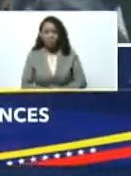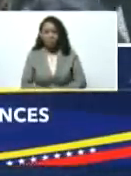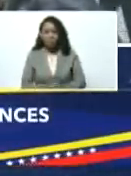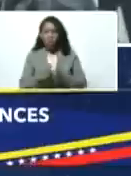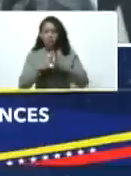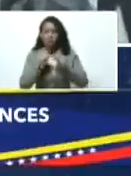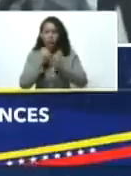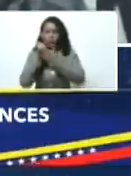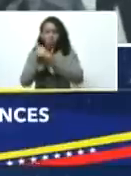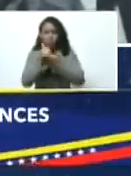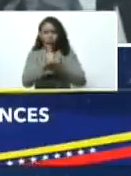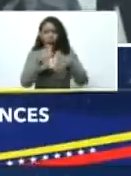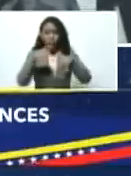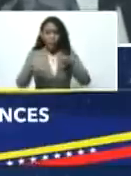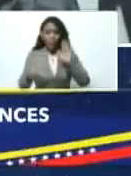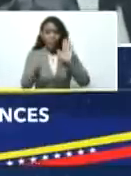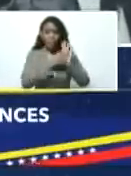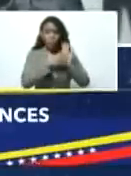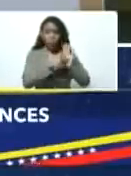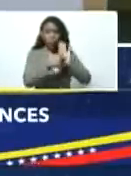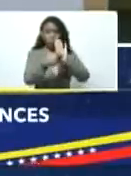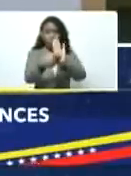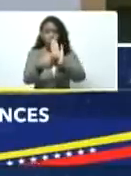todo. Fíjense, aquí me están poniendo un decreto,